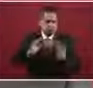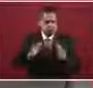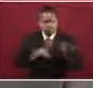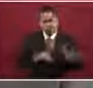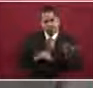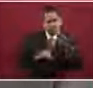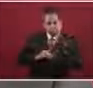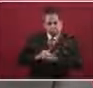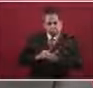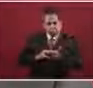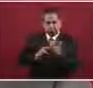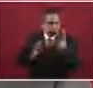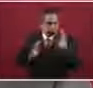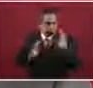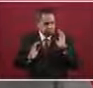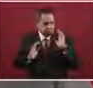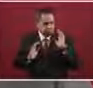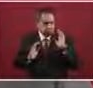que